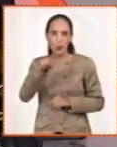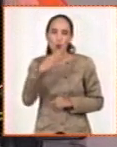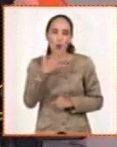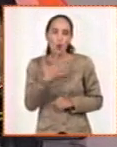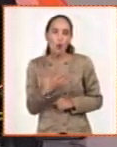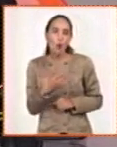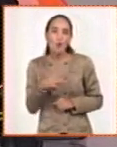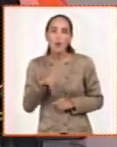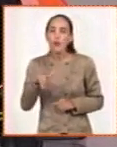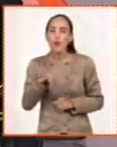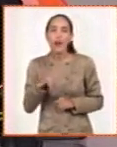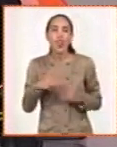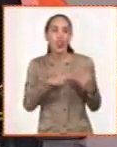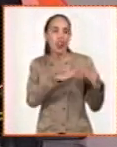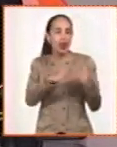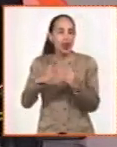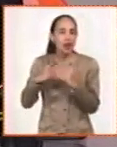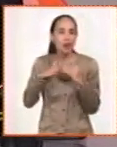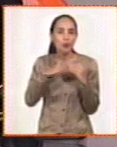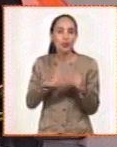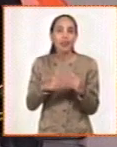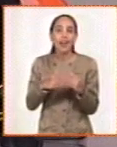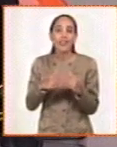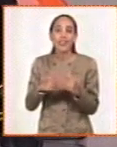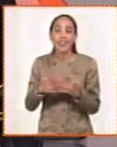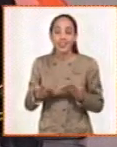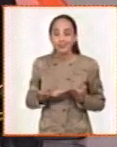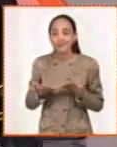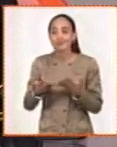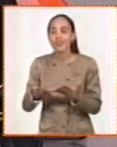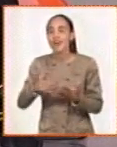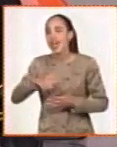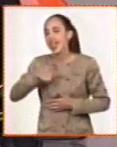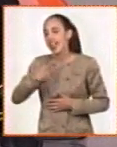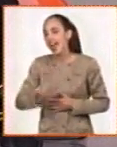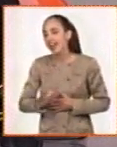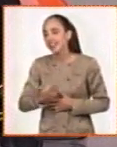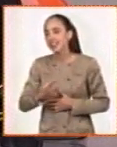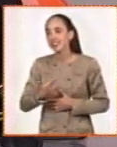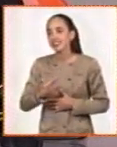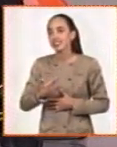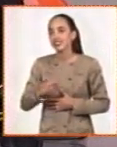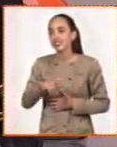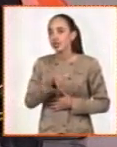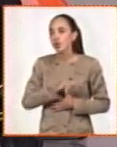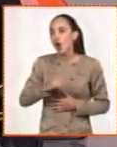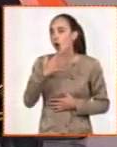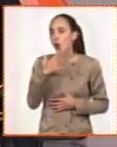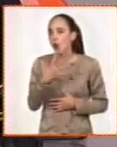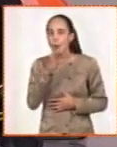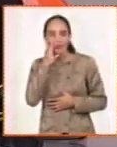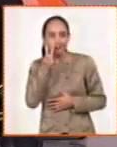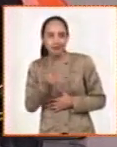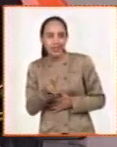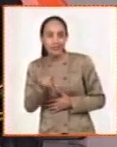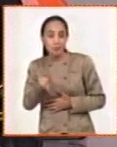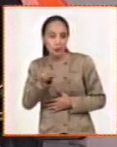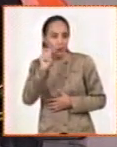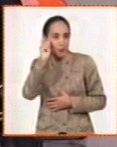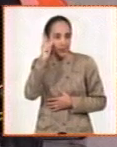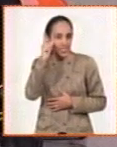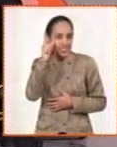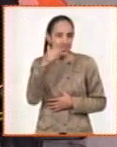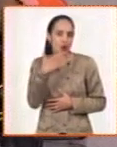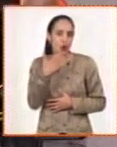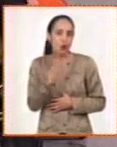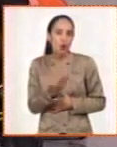los lugares donde se lleva el arte, donde se lleva la creación, esta experiencia que se ha ido